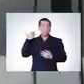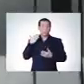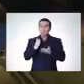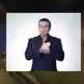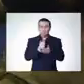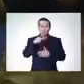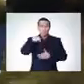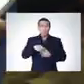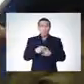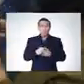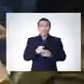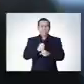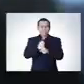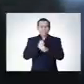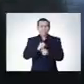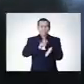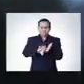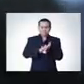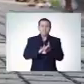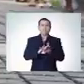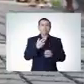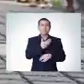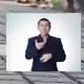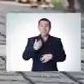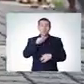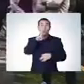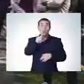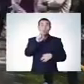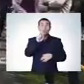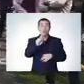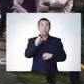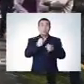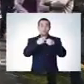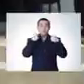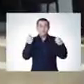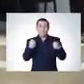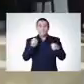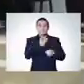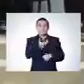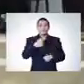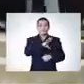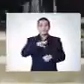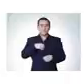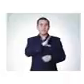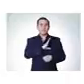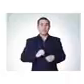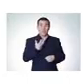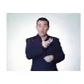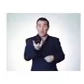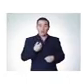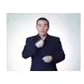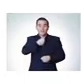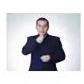gestión. Debemos asegurar la entrega del apoyo económico a 1.5 millones de familias salvadoreñas en pocos días. Estamos